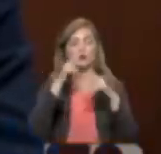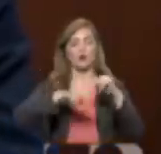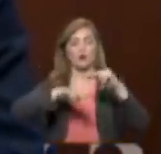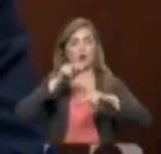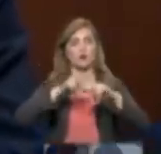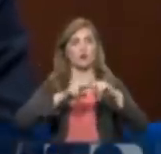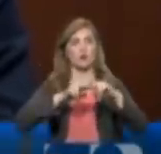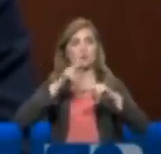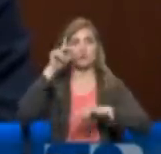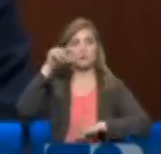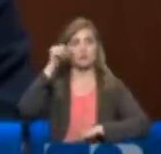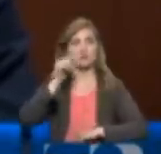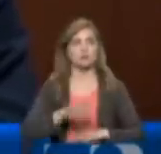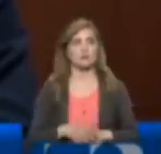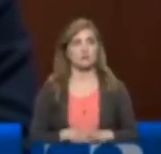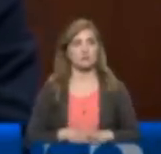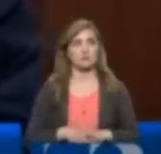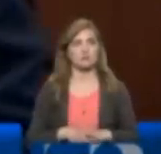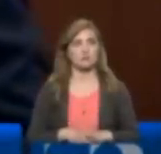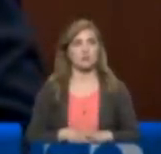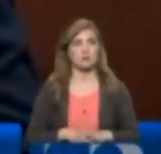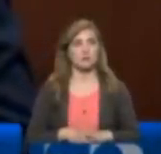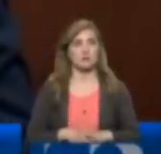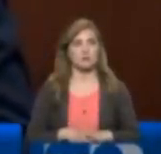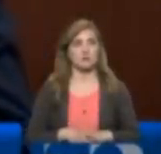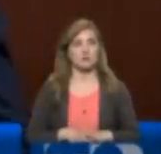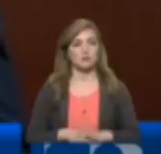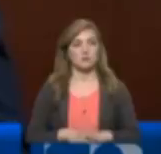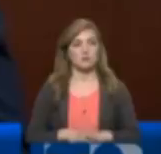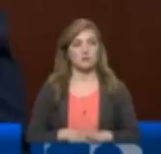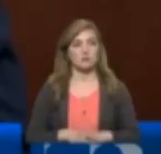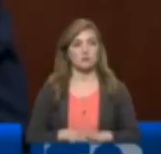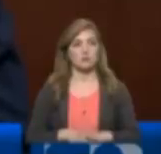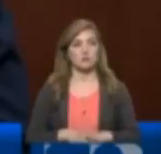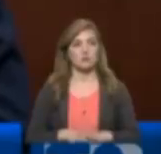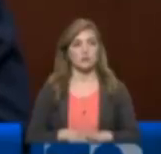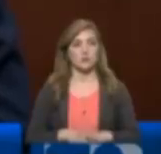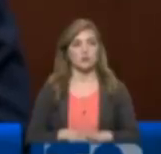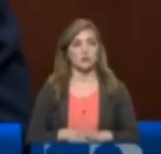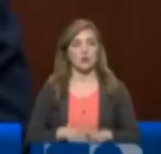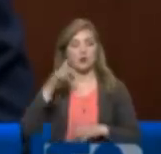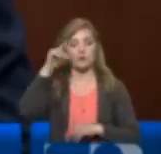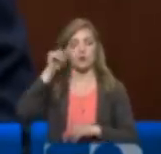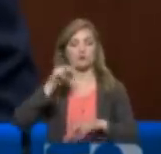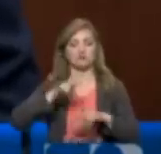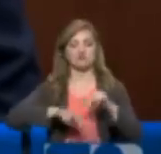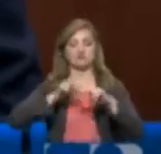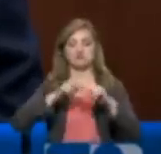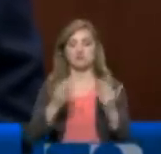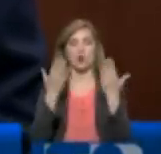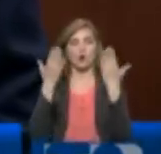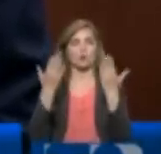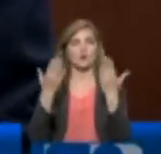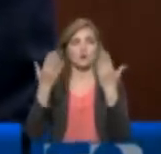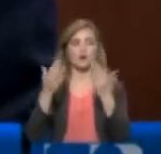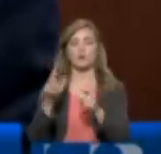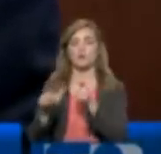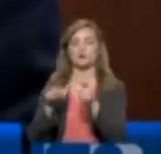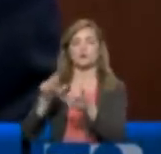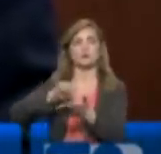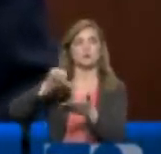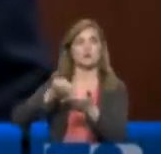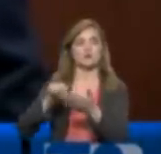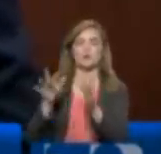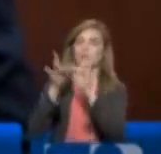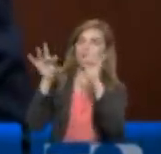de obras no de letreros para obras que son de los ciudadanos por eso probablemente ustedes no verán letreros